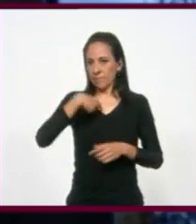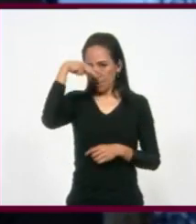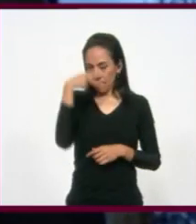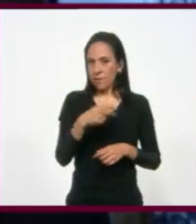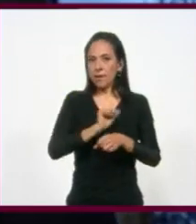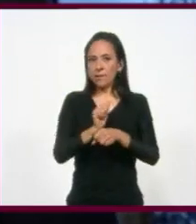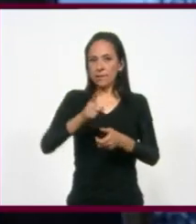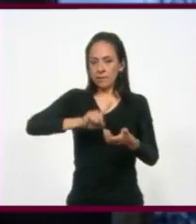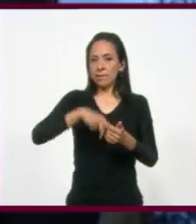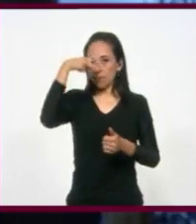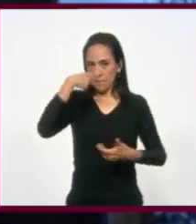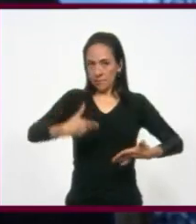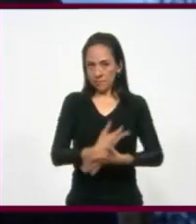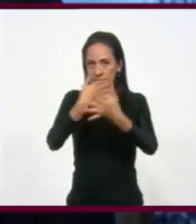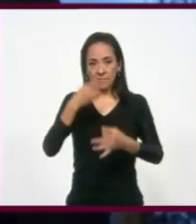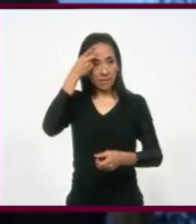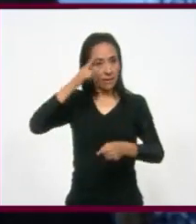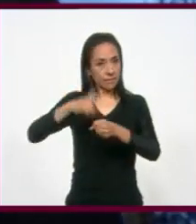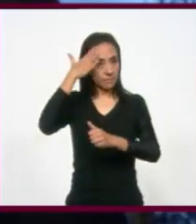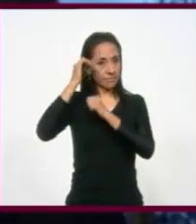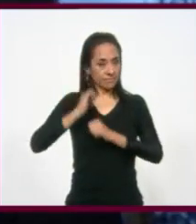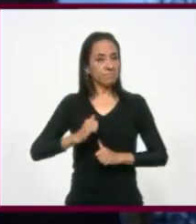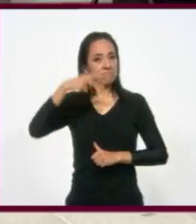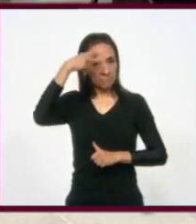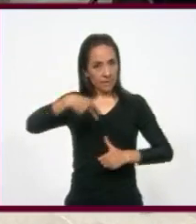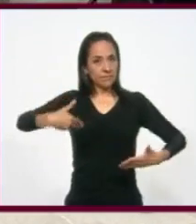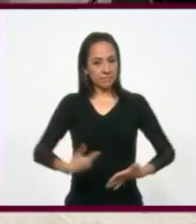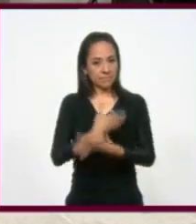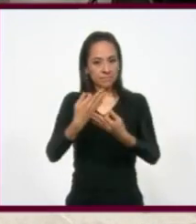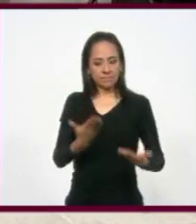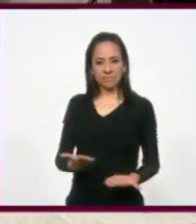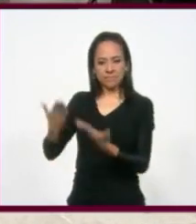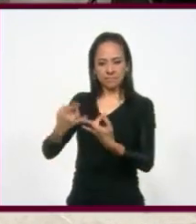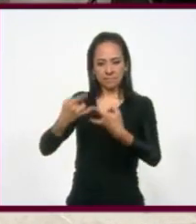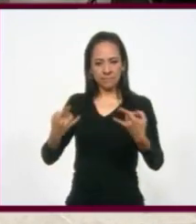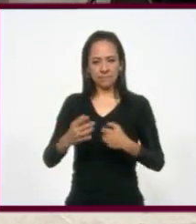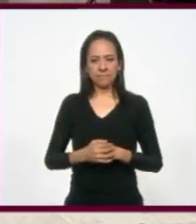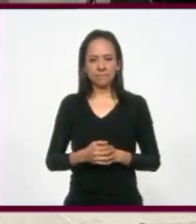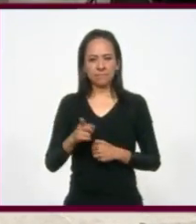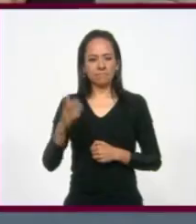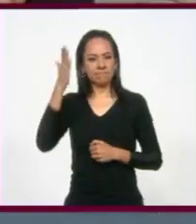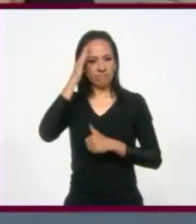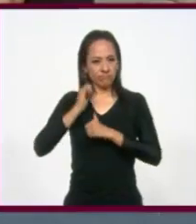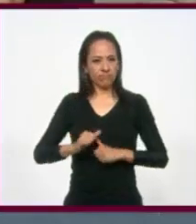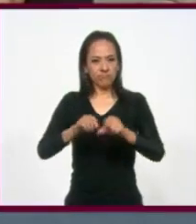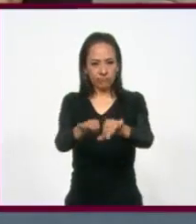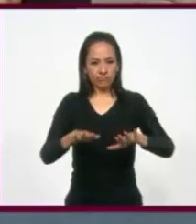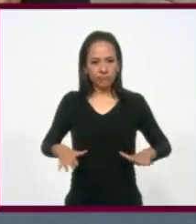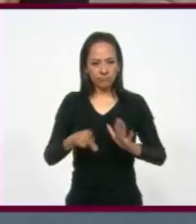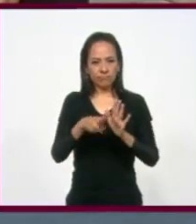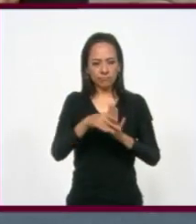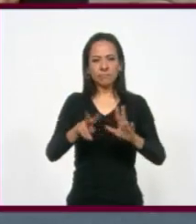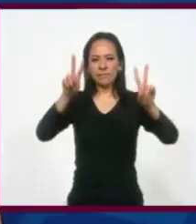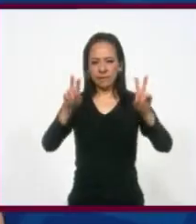y con un director mexicano. Acerca de esto, la siguiente historia. Director y actrices en conferencia de prensa hablaron de La